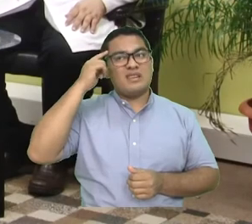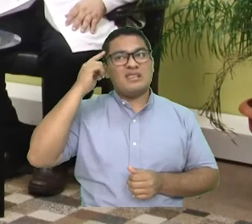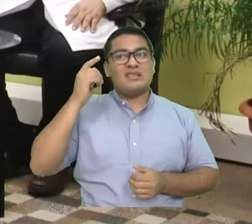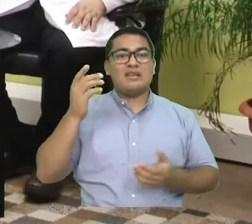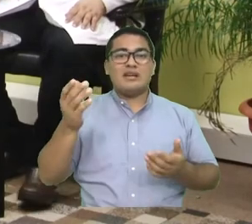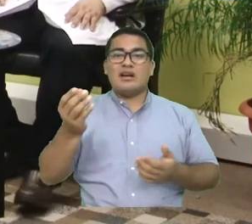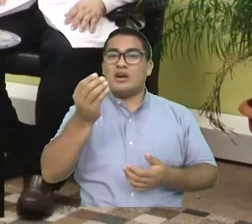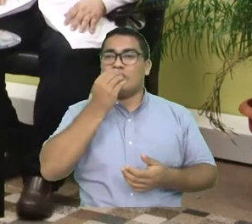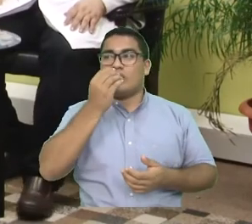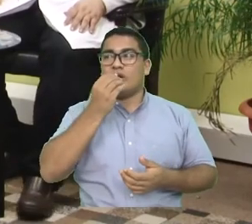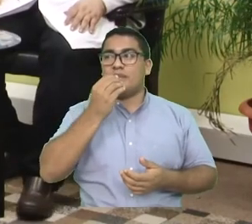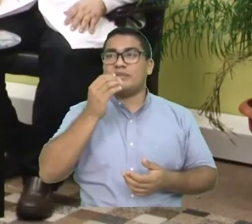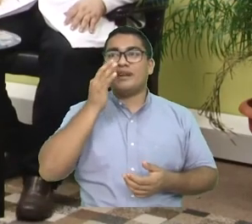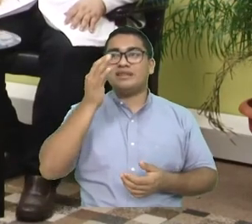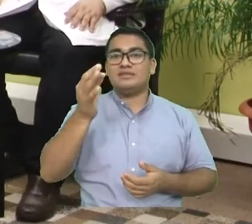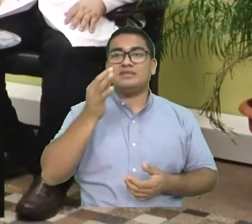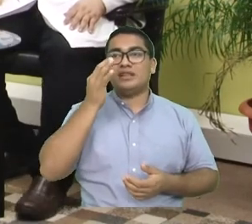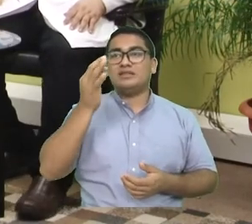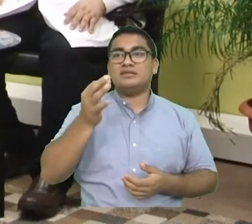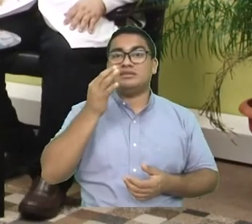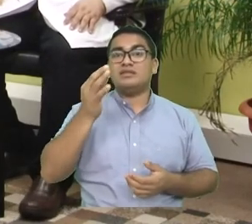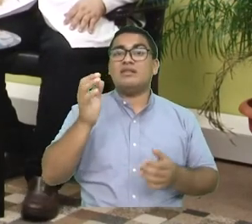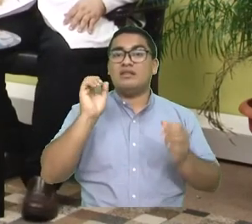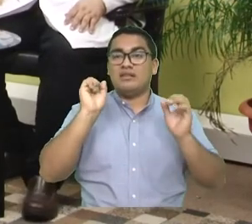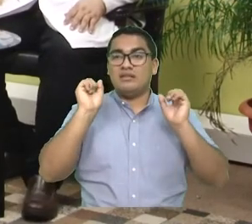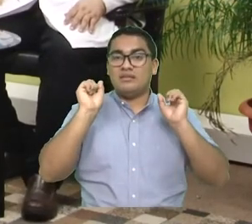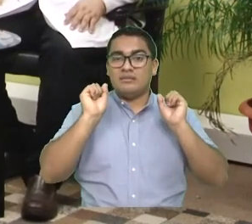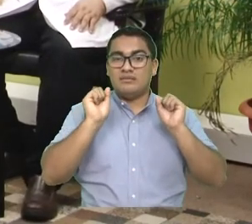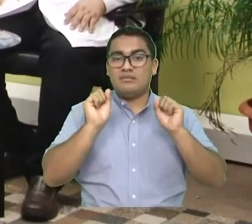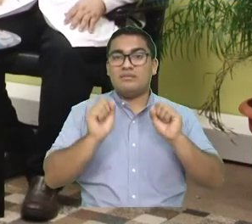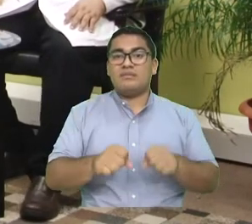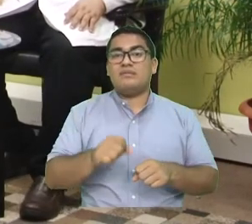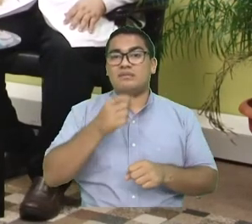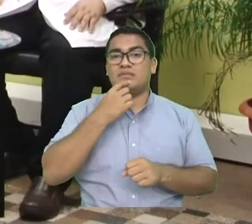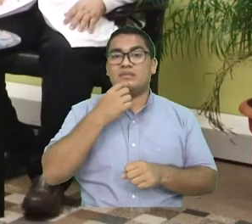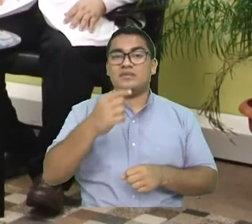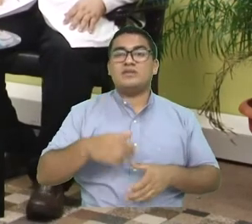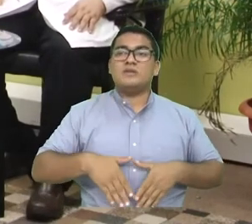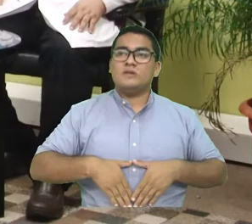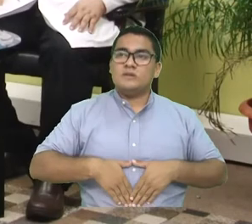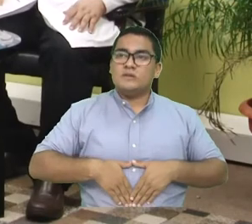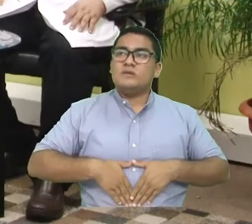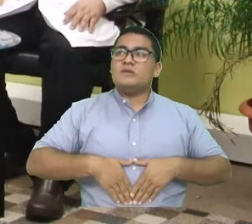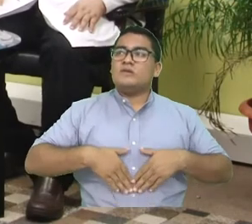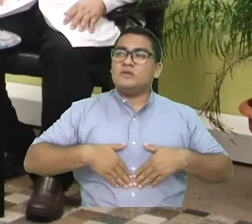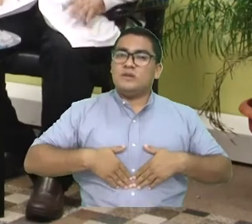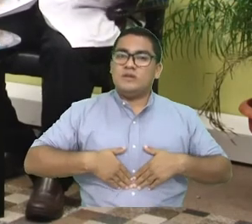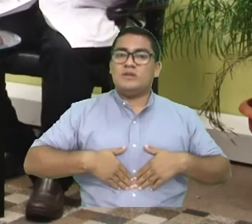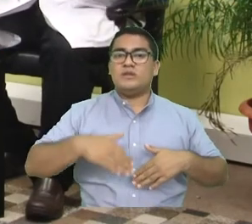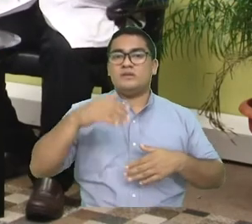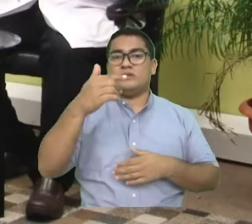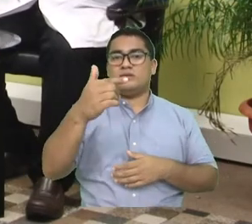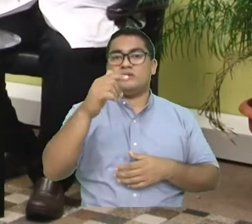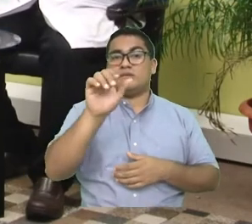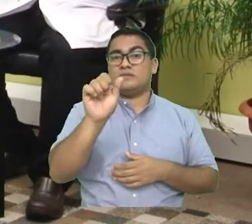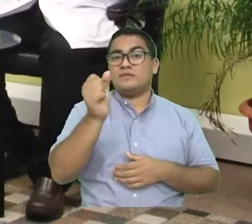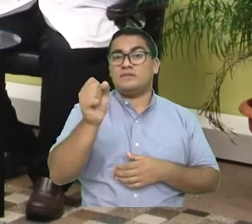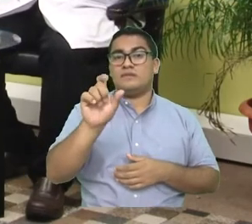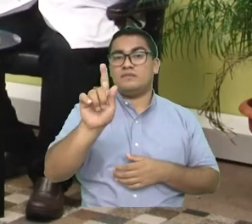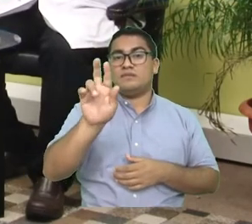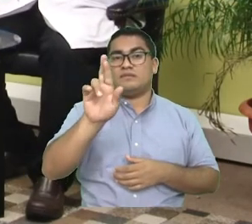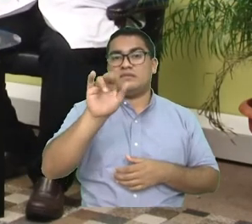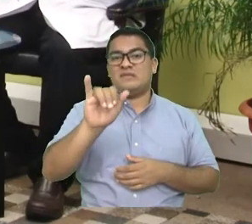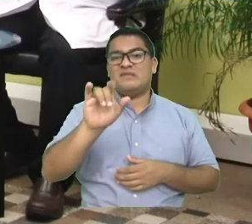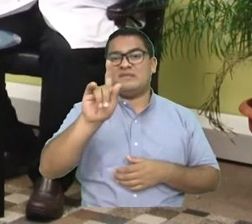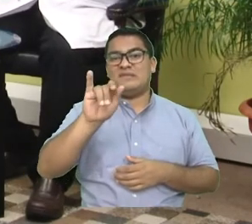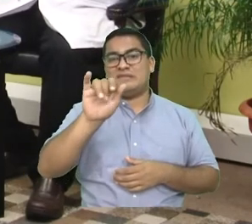y se desprenden. Exactamente. Esto también puede causar efectivamente la gastritis. Mira, no hay que ponerlo como